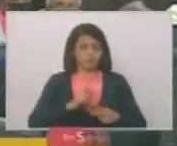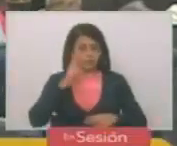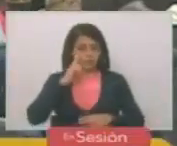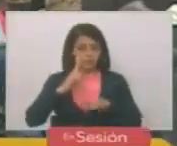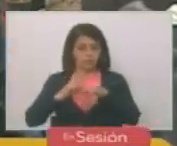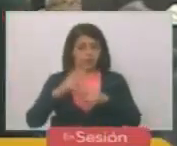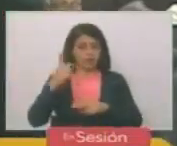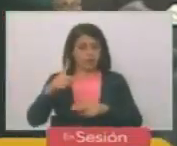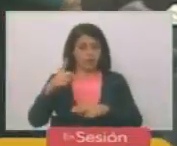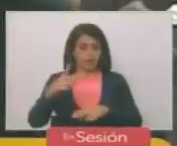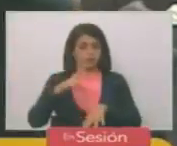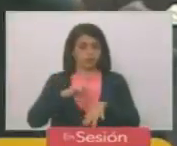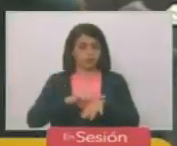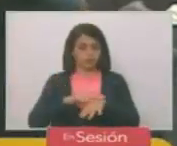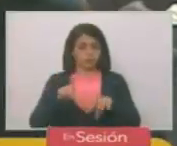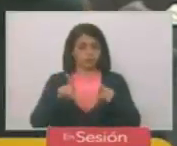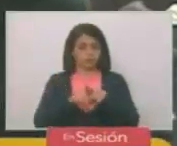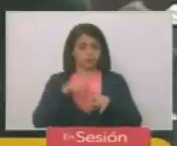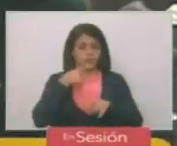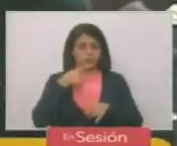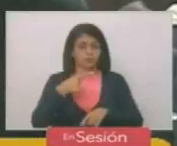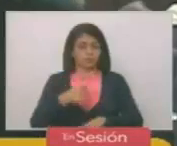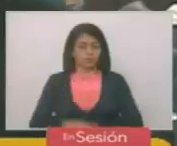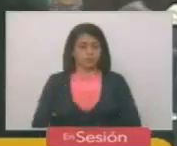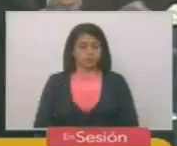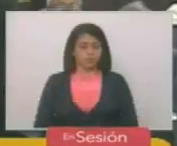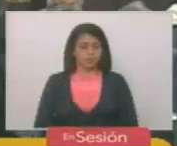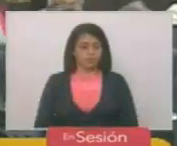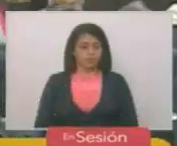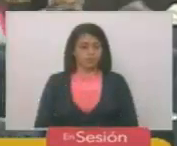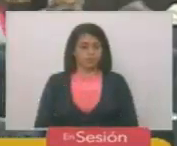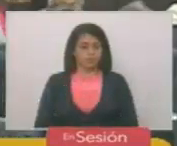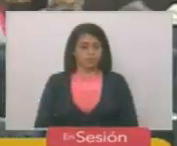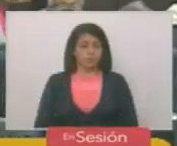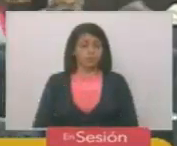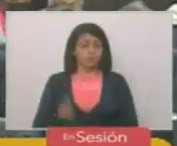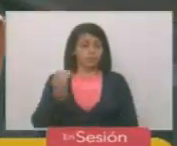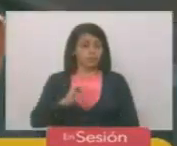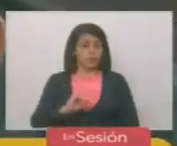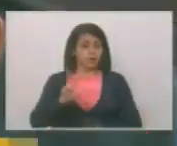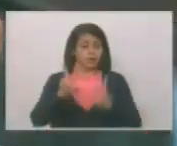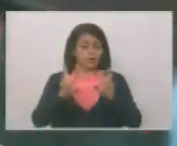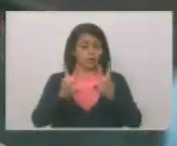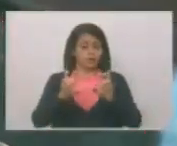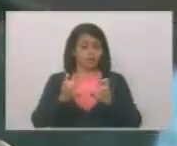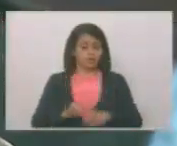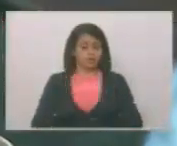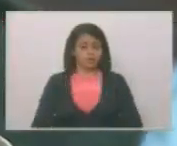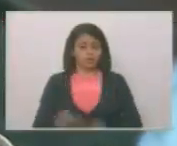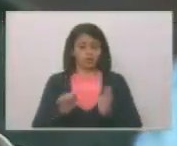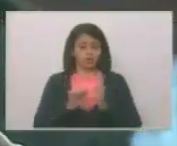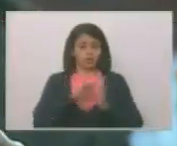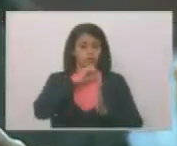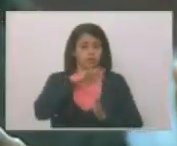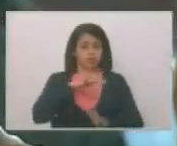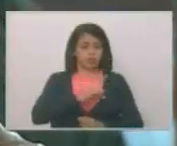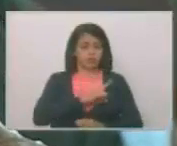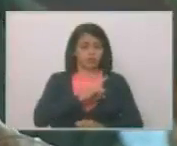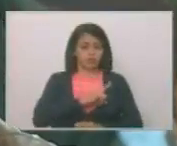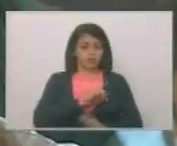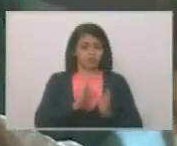en Derecho. Igualmente, la fuente más reciente viene del historiador de la Universidad de